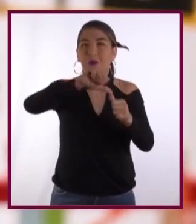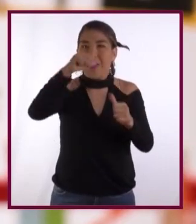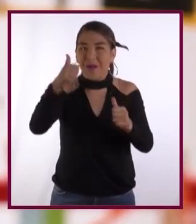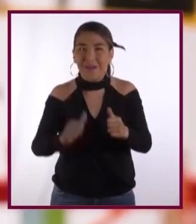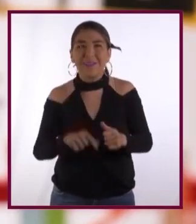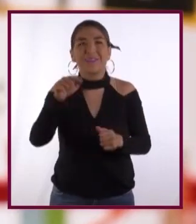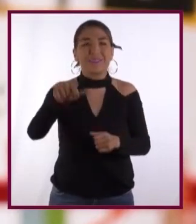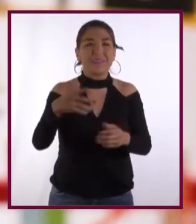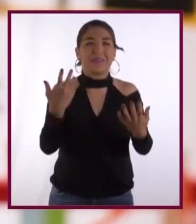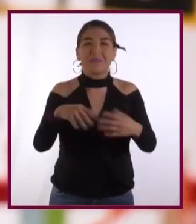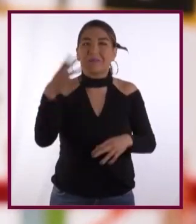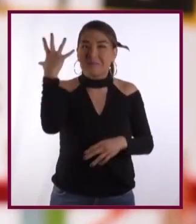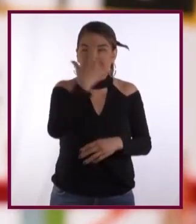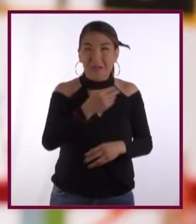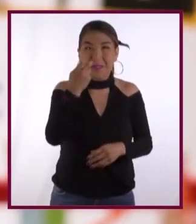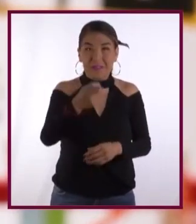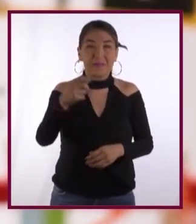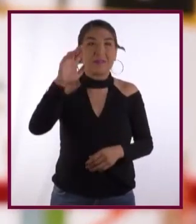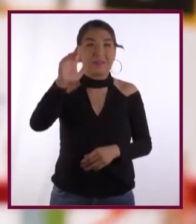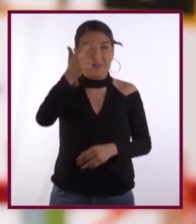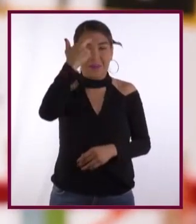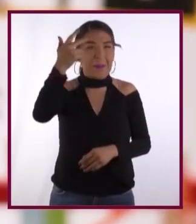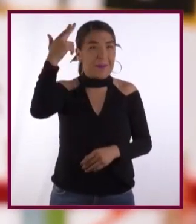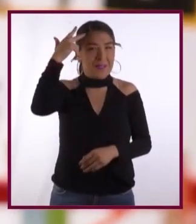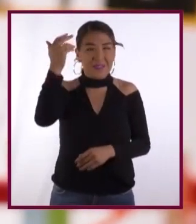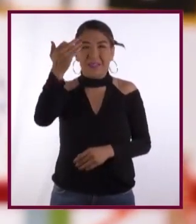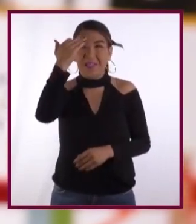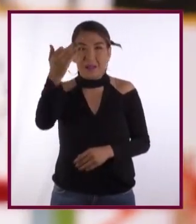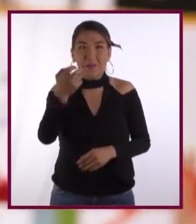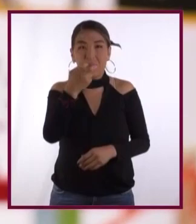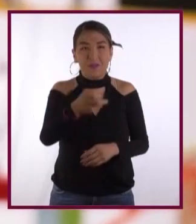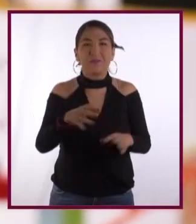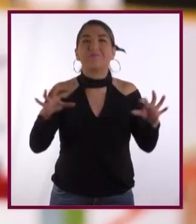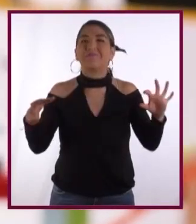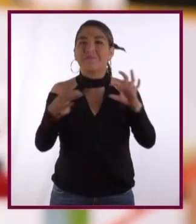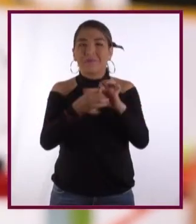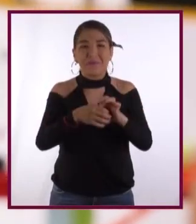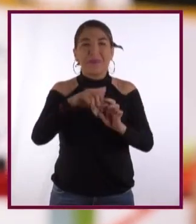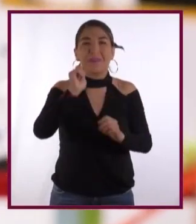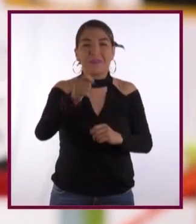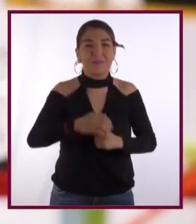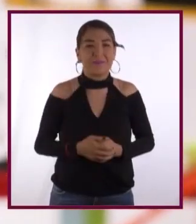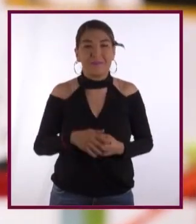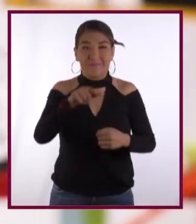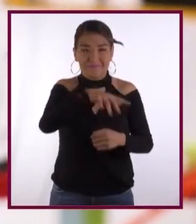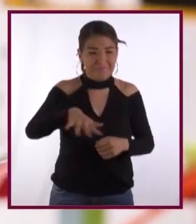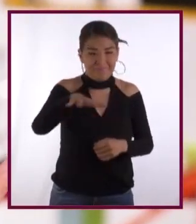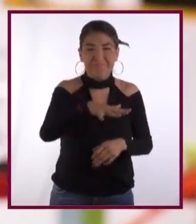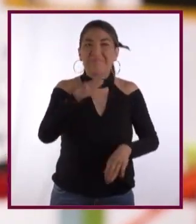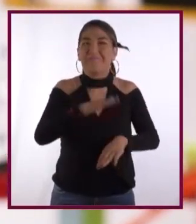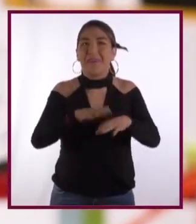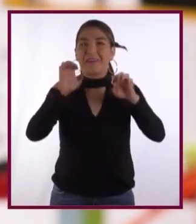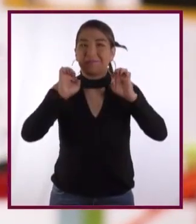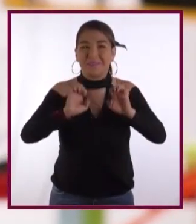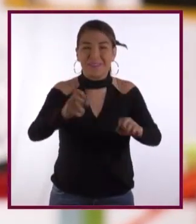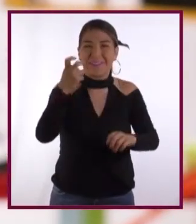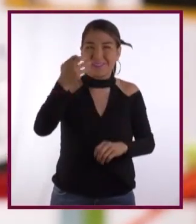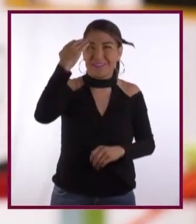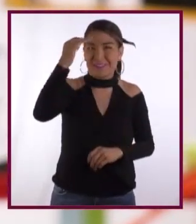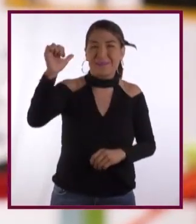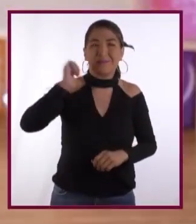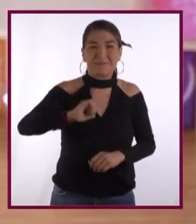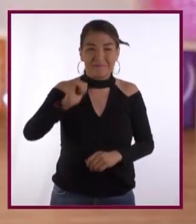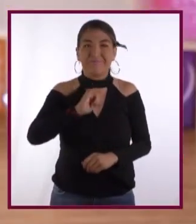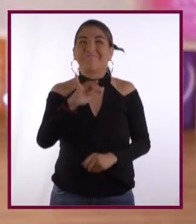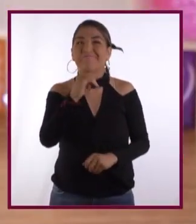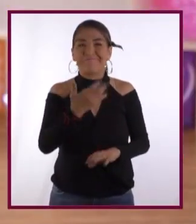la artesanía, el edificio es digno de que en la época del Porfiriato estuviera a un lado de la que fuera la avenida más elegante de la